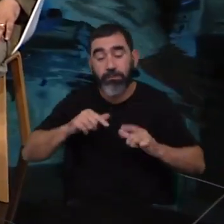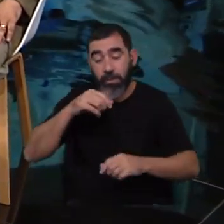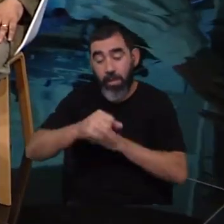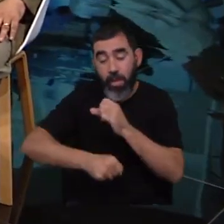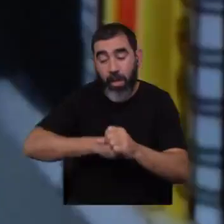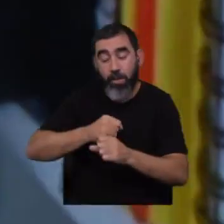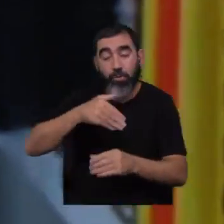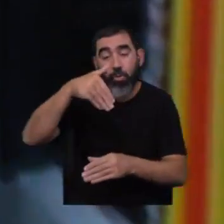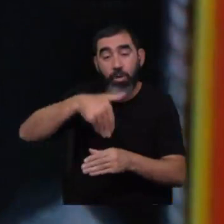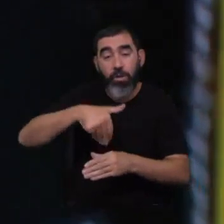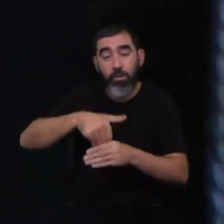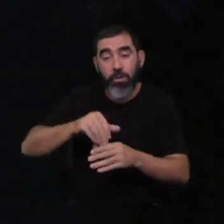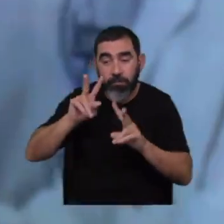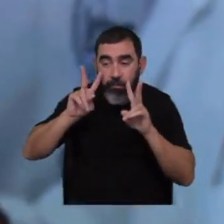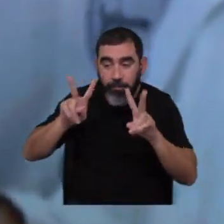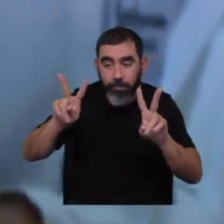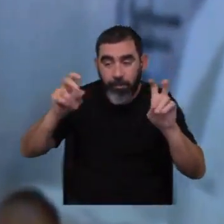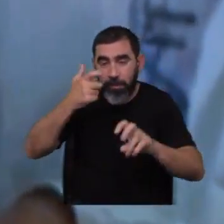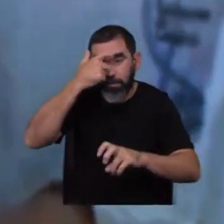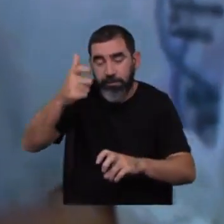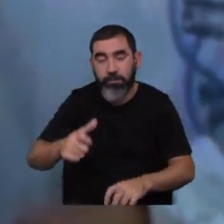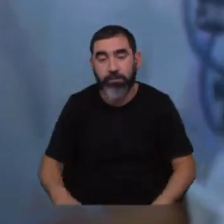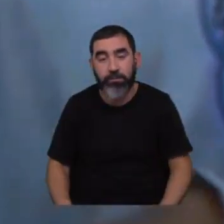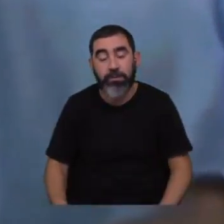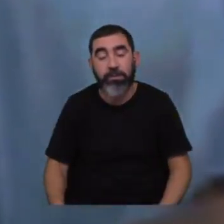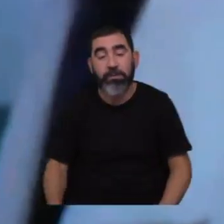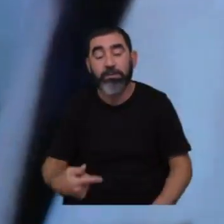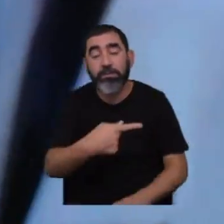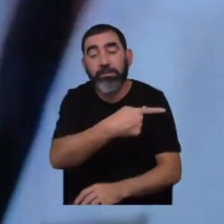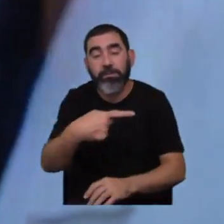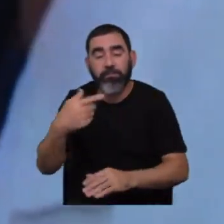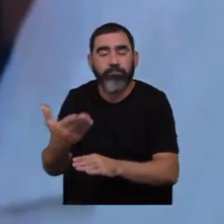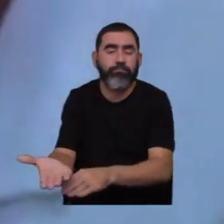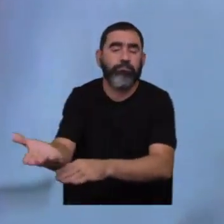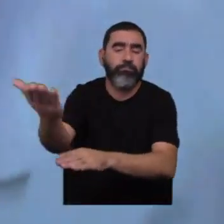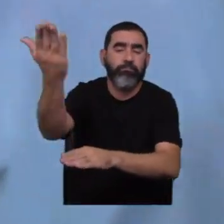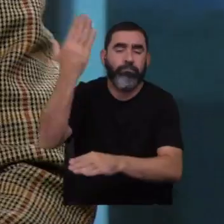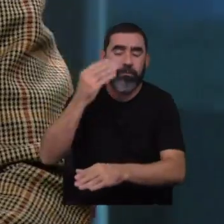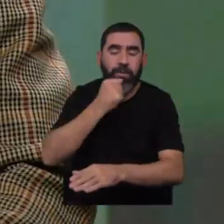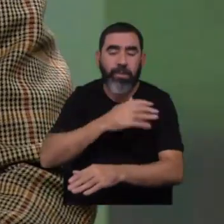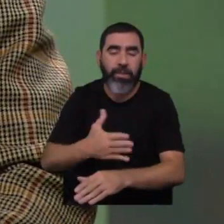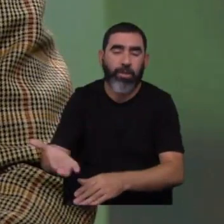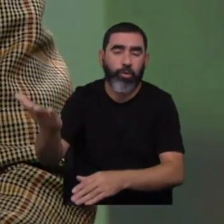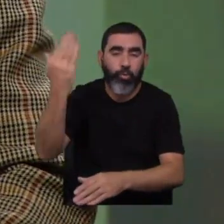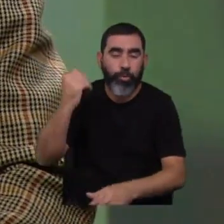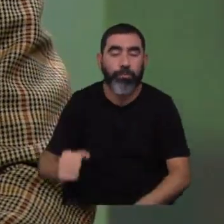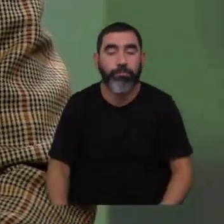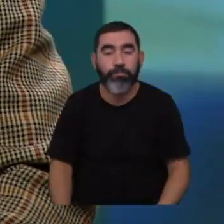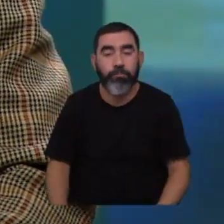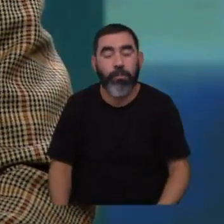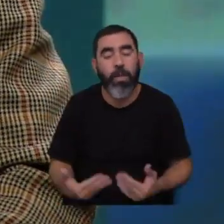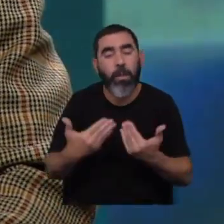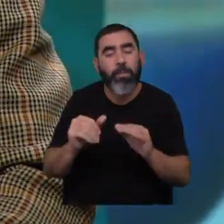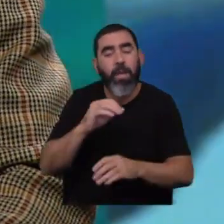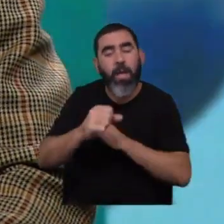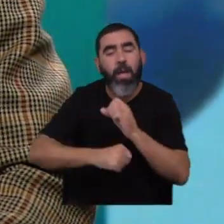electoral la miremos mucho, ¿no? Sí, es una semana que tiene sus antecedentes, que tiene toda su historia. Esto comienza en